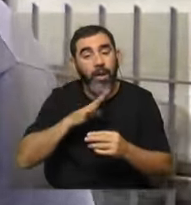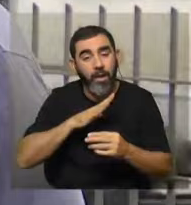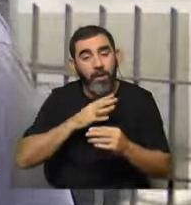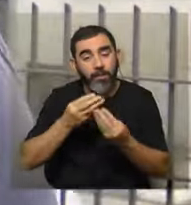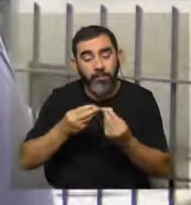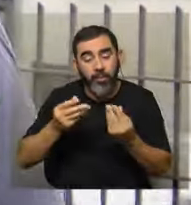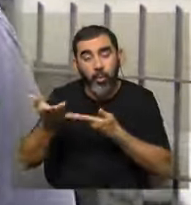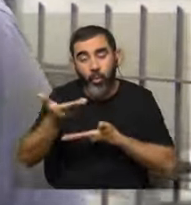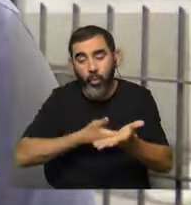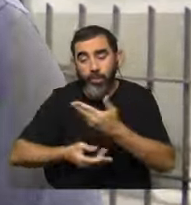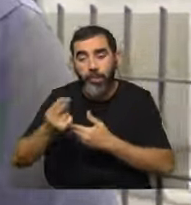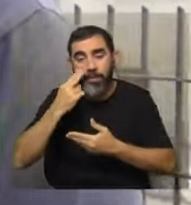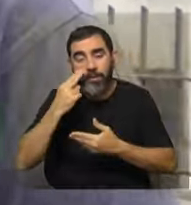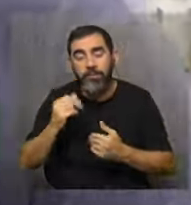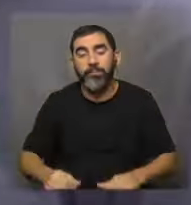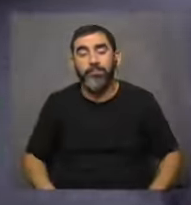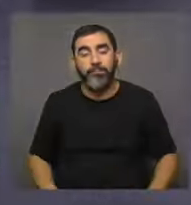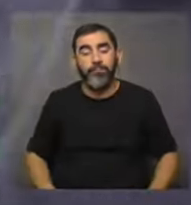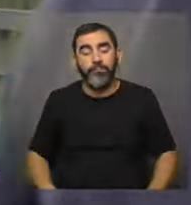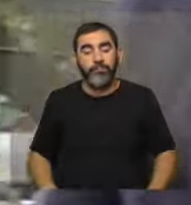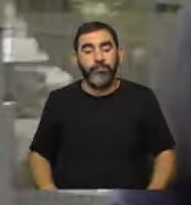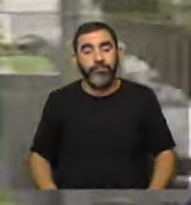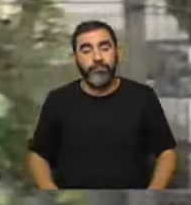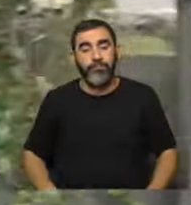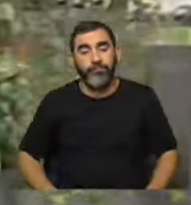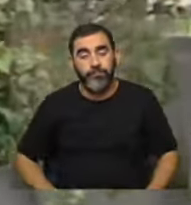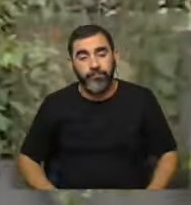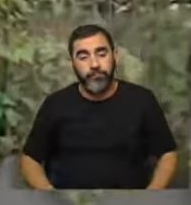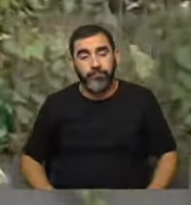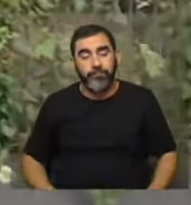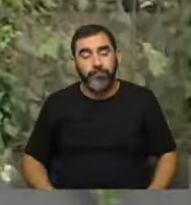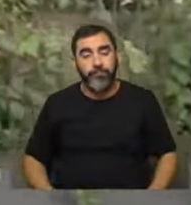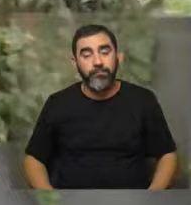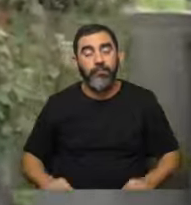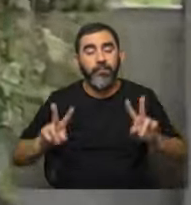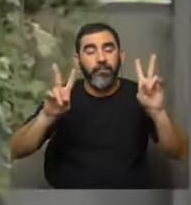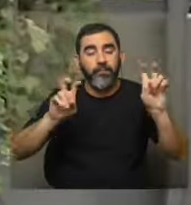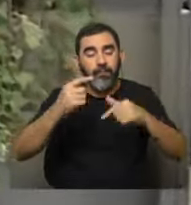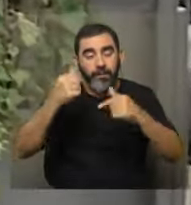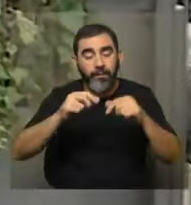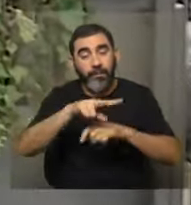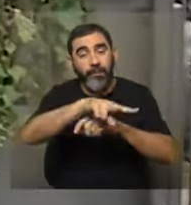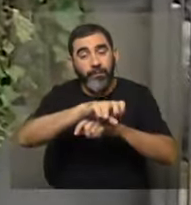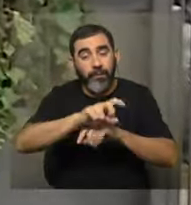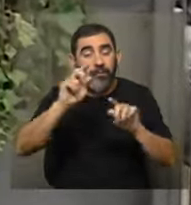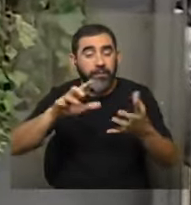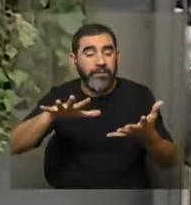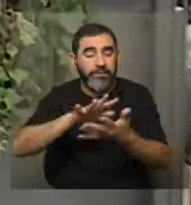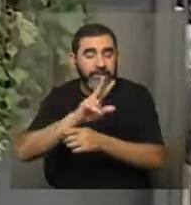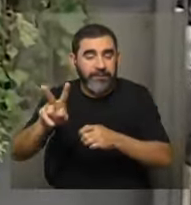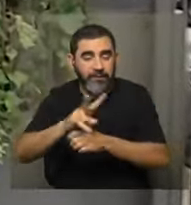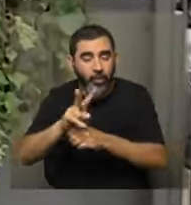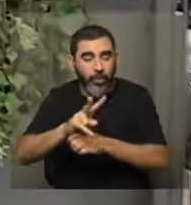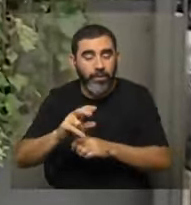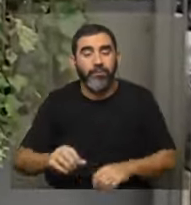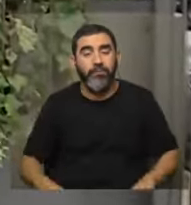percepción compartida del problema senador agradezco mucho estos minutos eh la mirada cerca de barrios tema fiscalía y también eh seguridad por